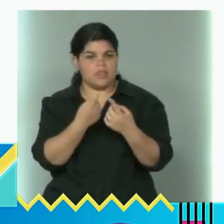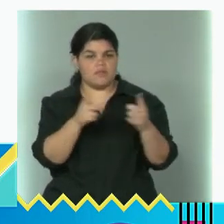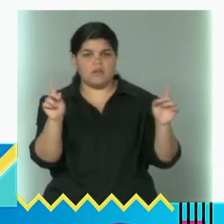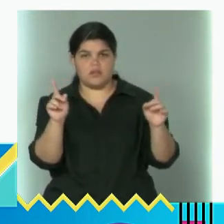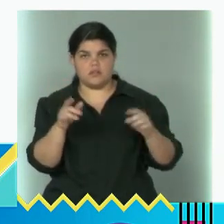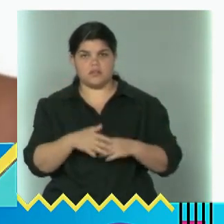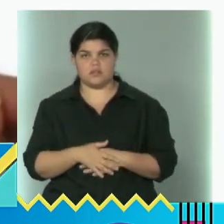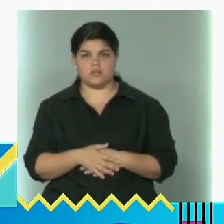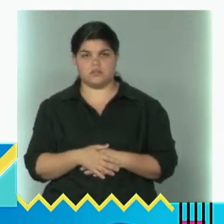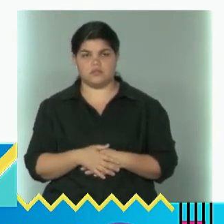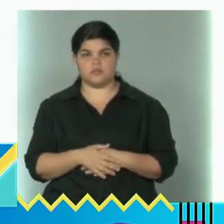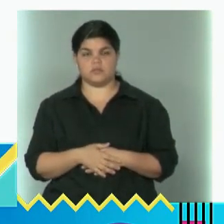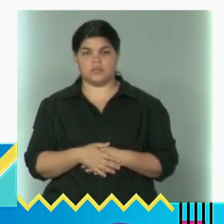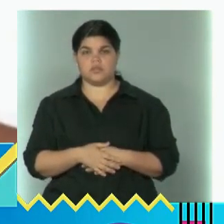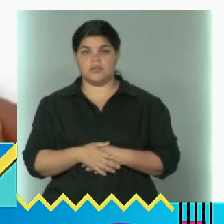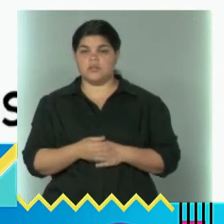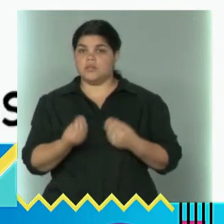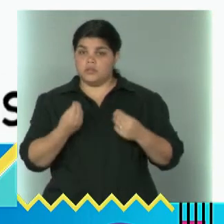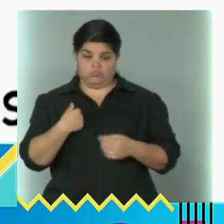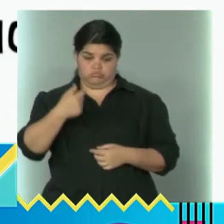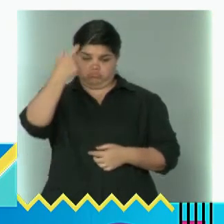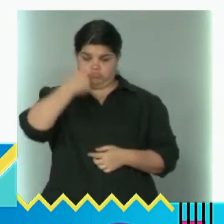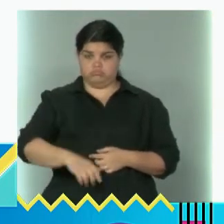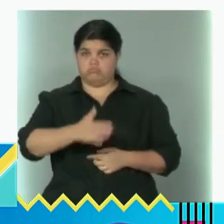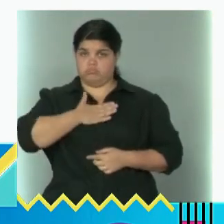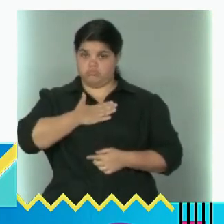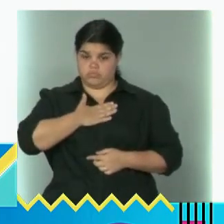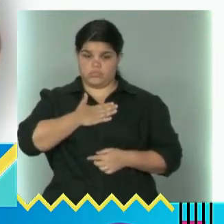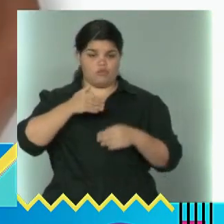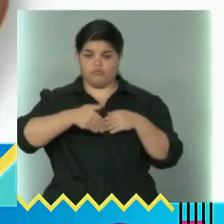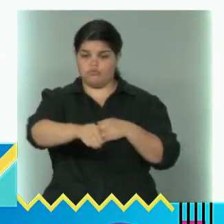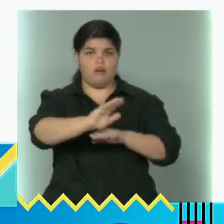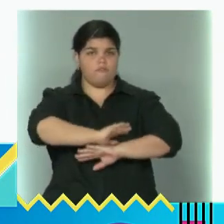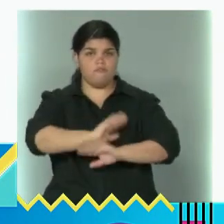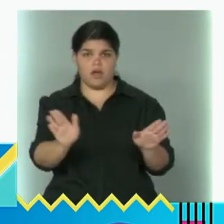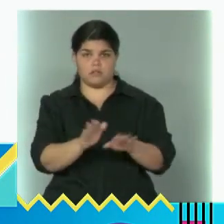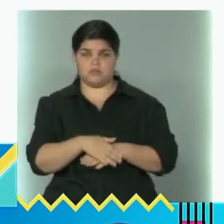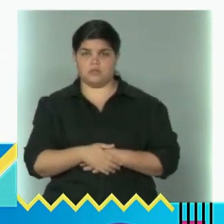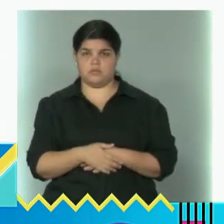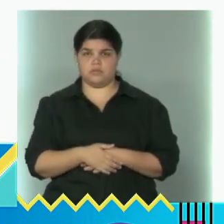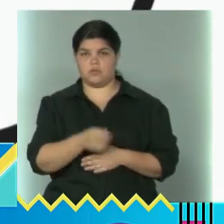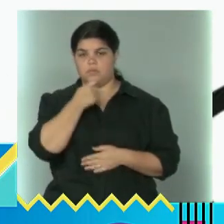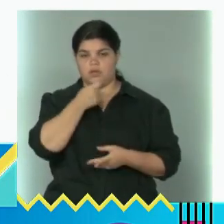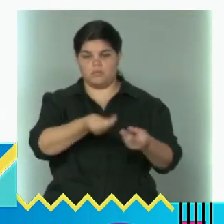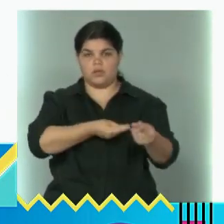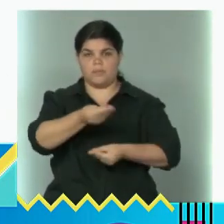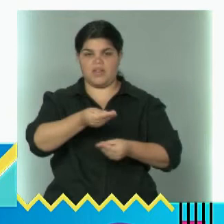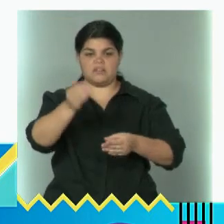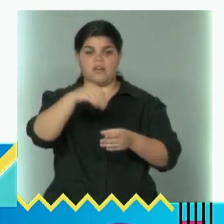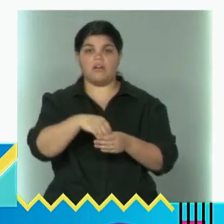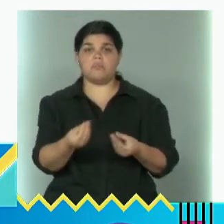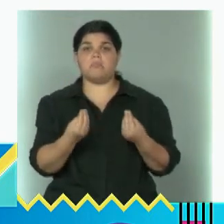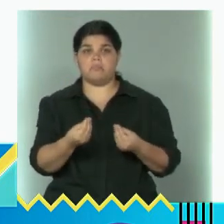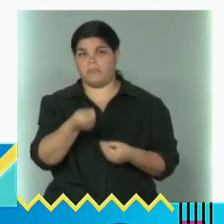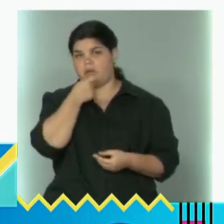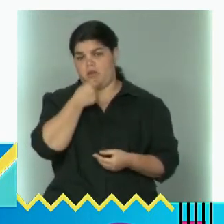lugar que es, a mí me pasa esto y yo no quiero que me pase más. Entonces, si lo llevas al ámbito de la empresa, ¿qué te llaman? A